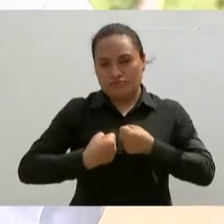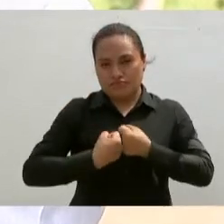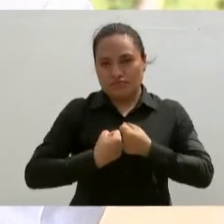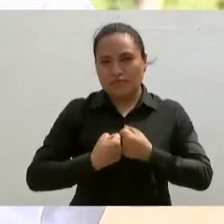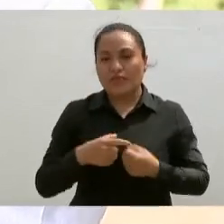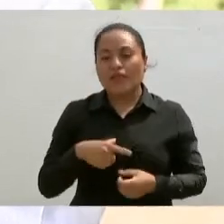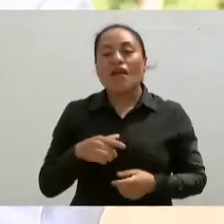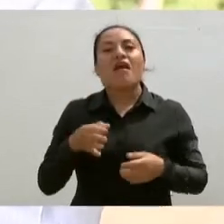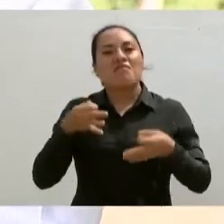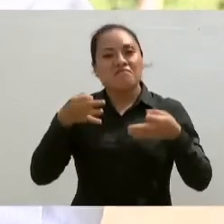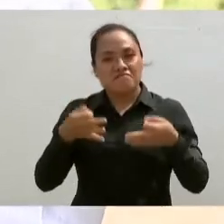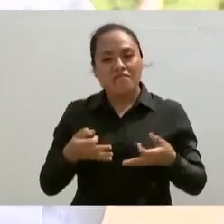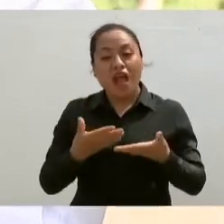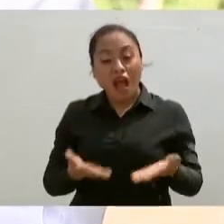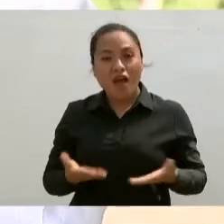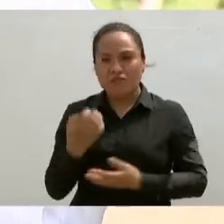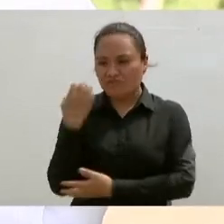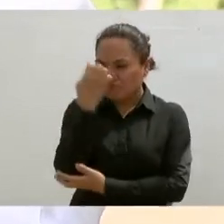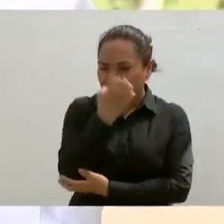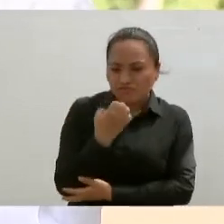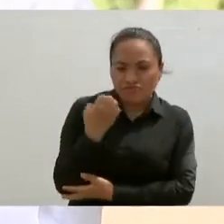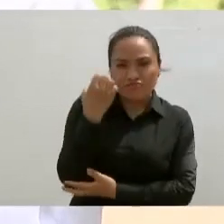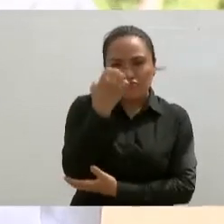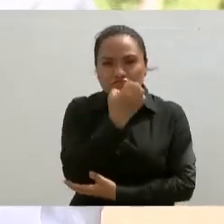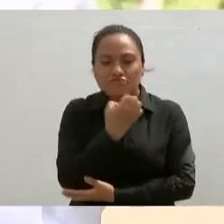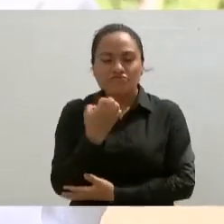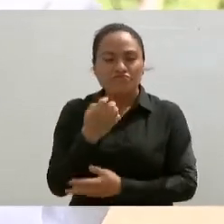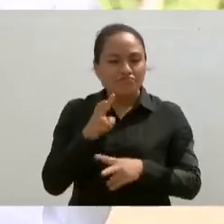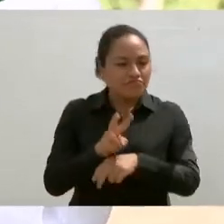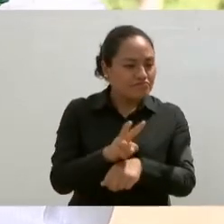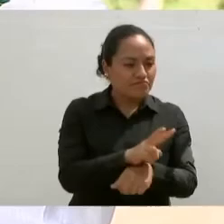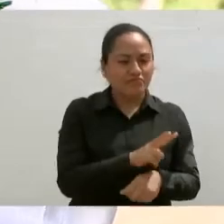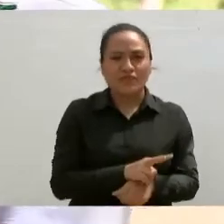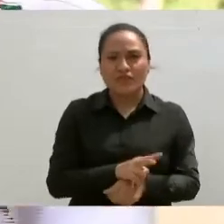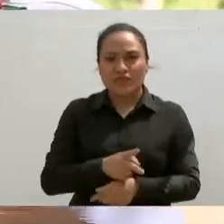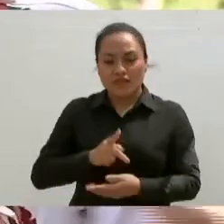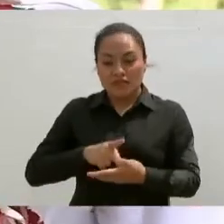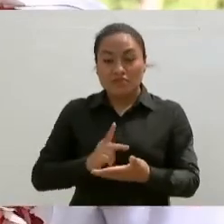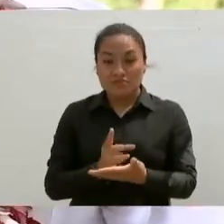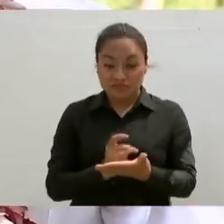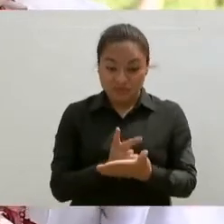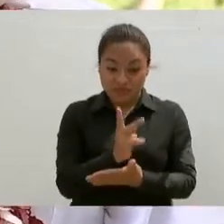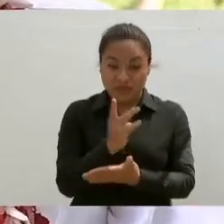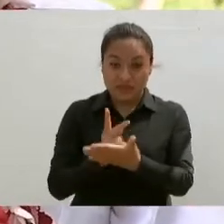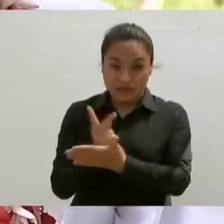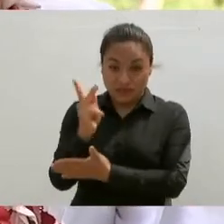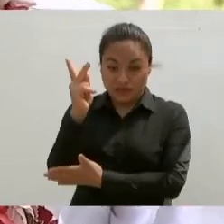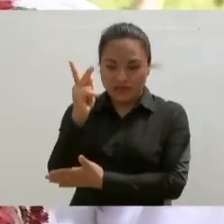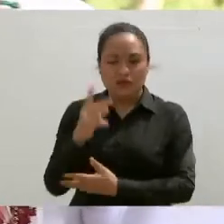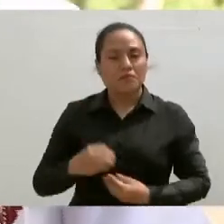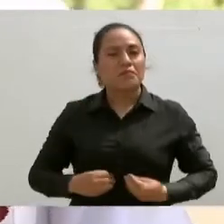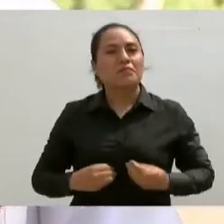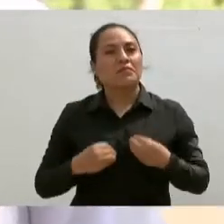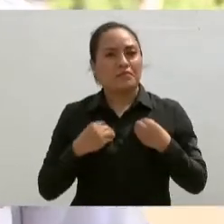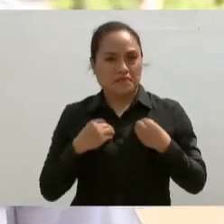Estamos en efecto evaluando el programa Sembrando Vida.